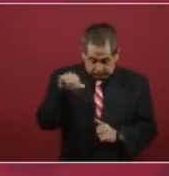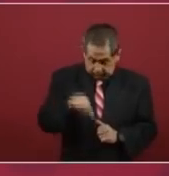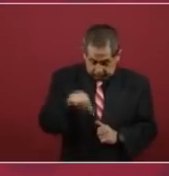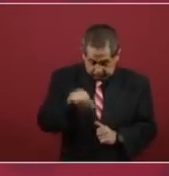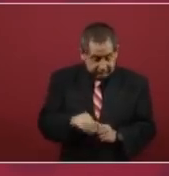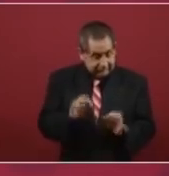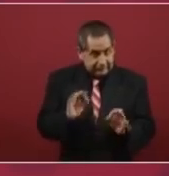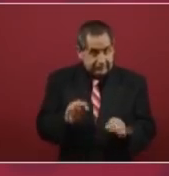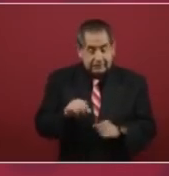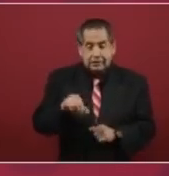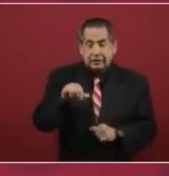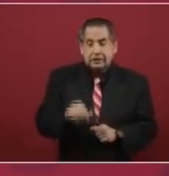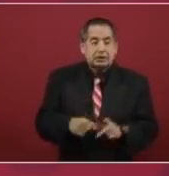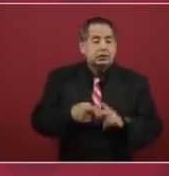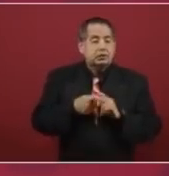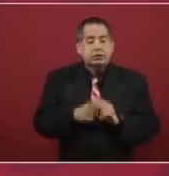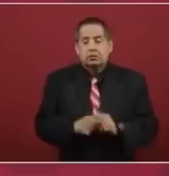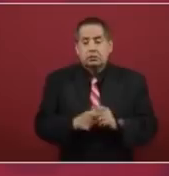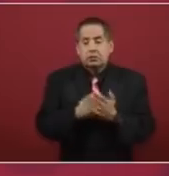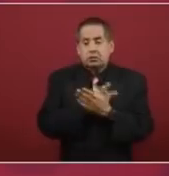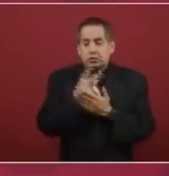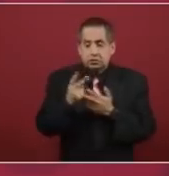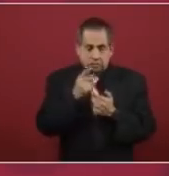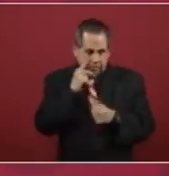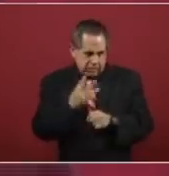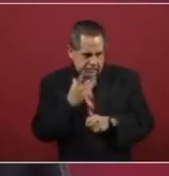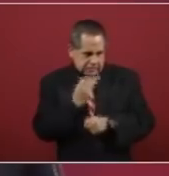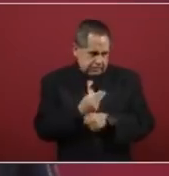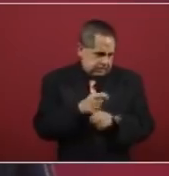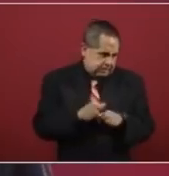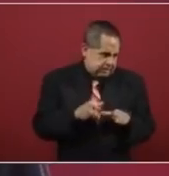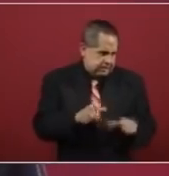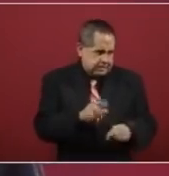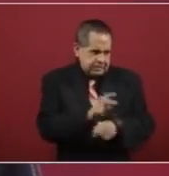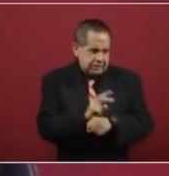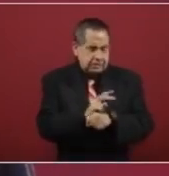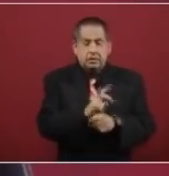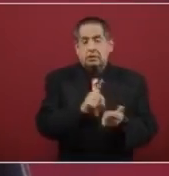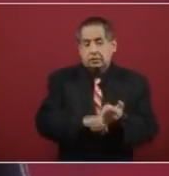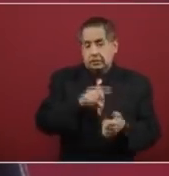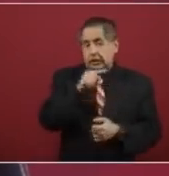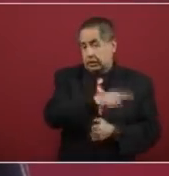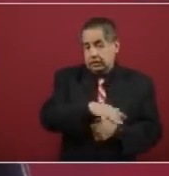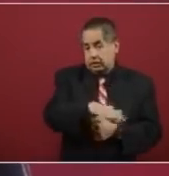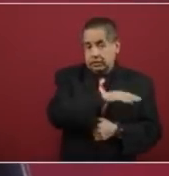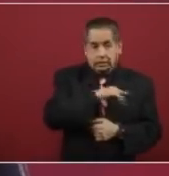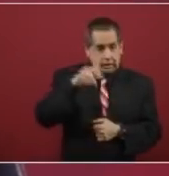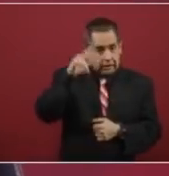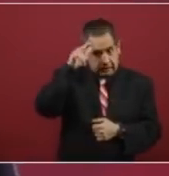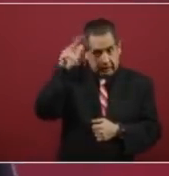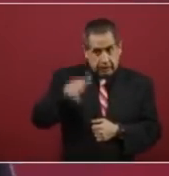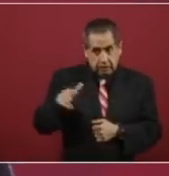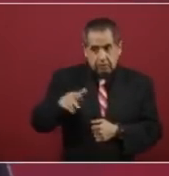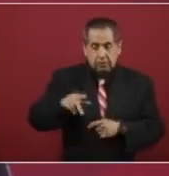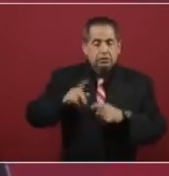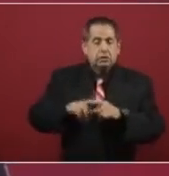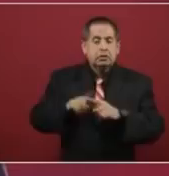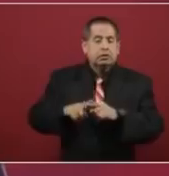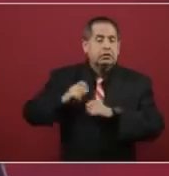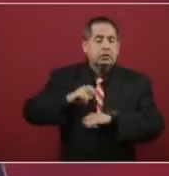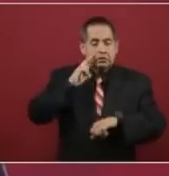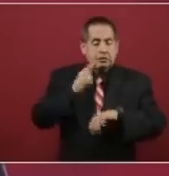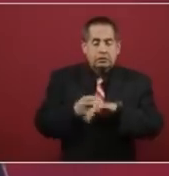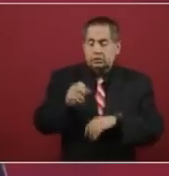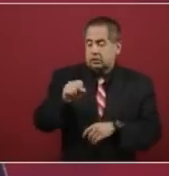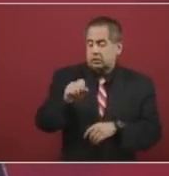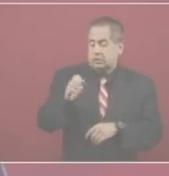precisamente, se inicia un programa de reforzamiento en Hidalgo por parte de la Secretaría de